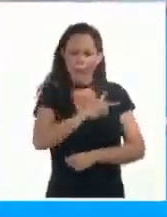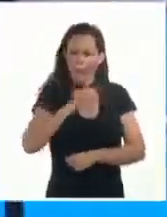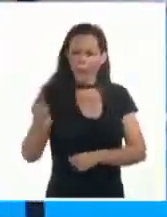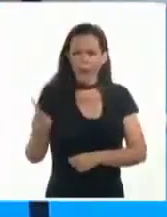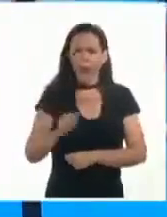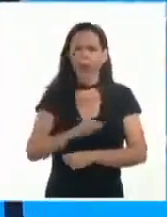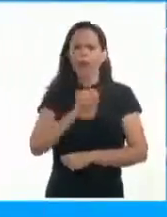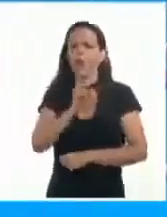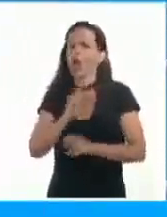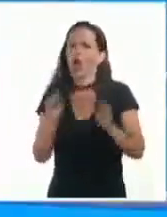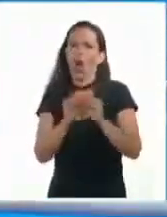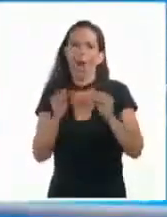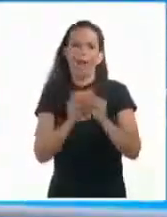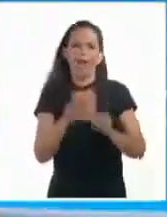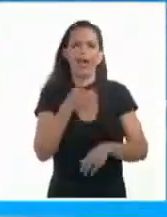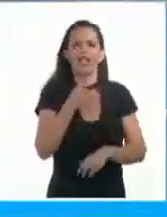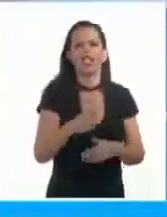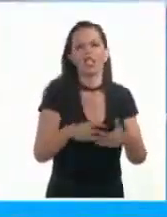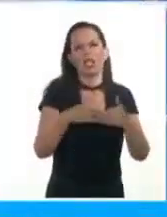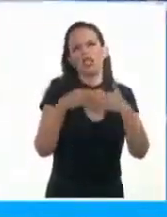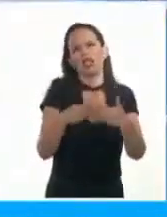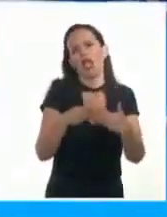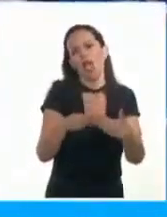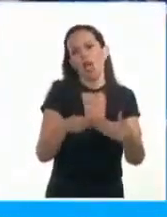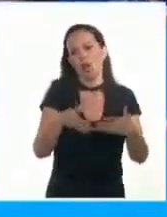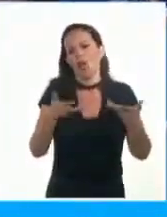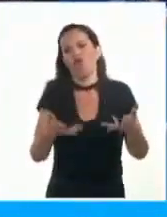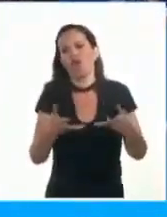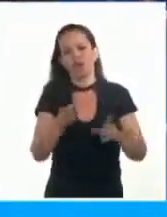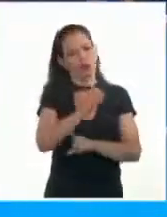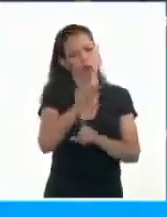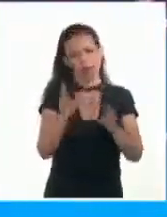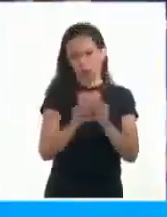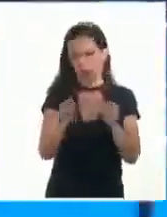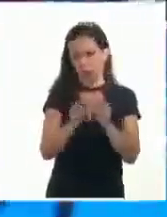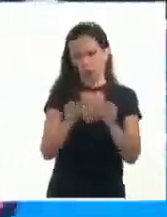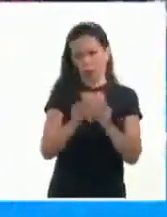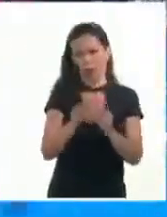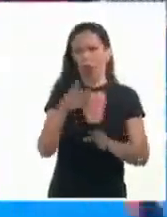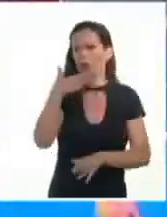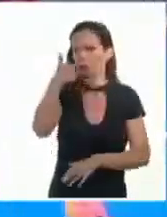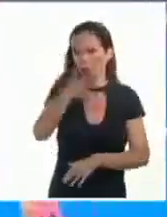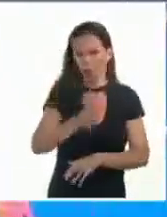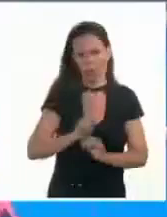considerar de un rival fácil, sino que salió bien el trabajo